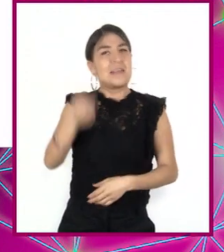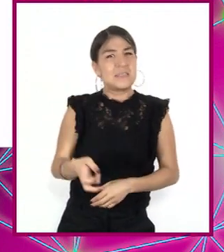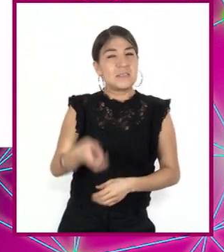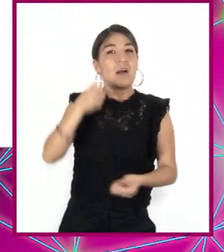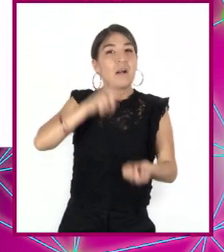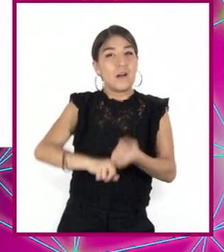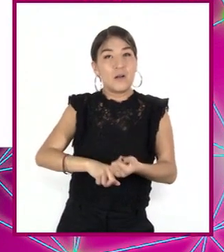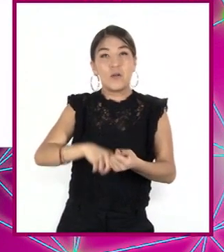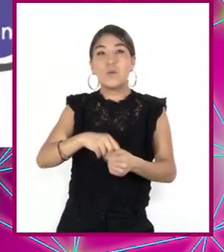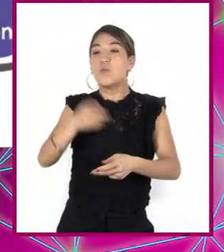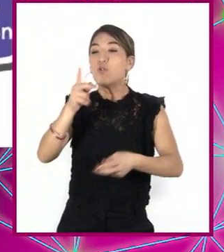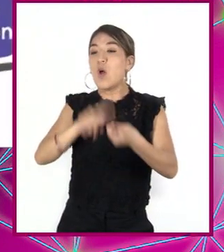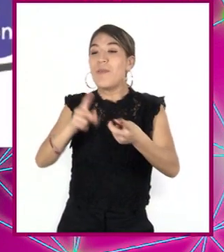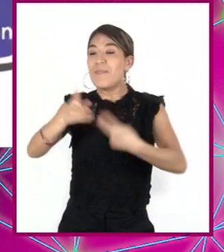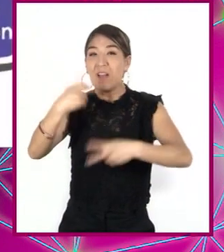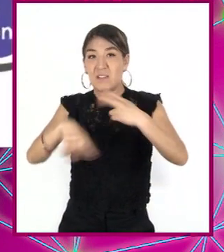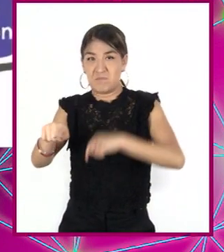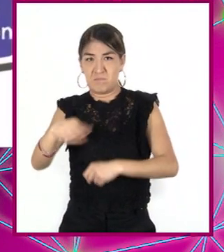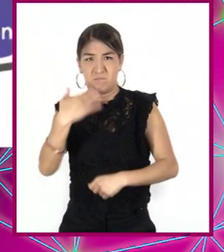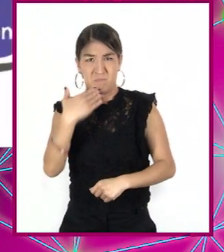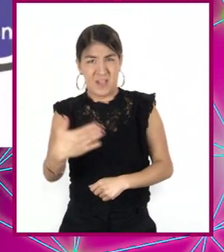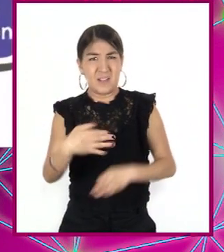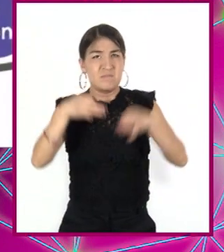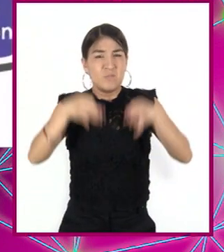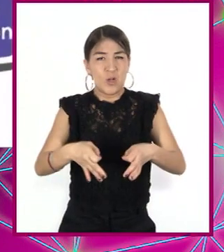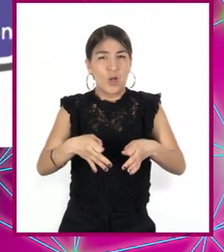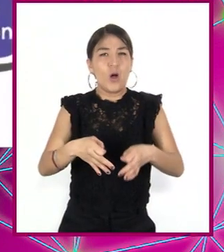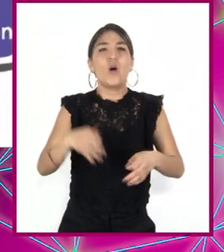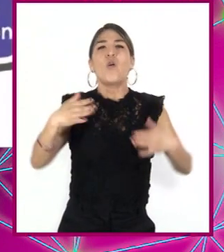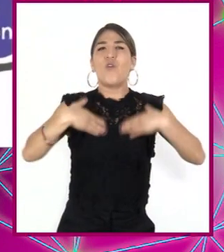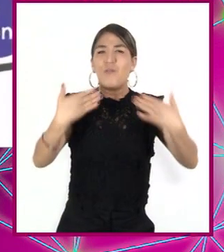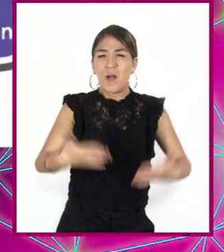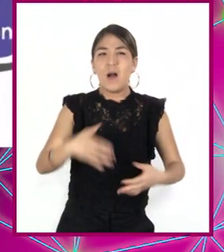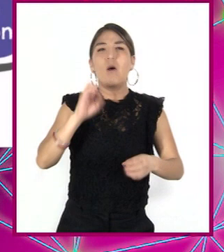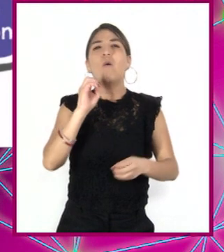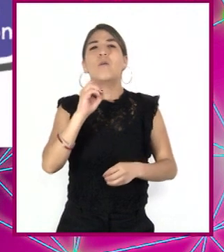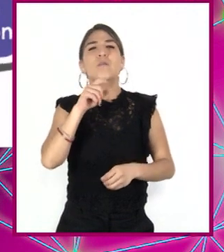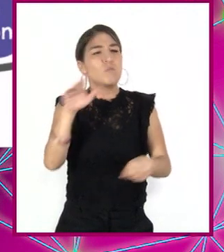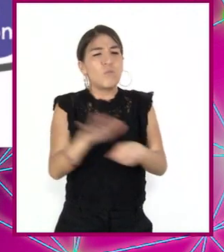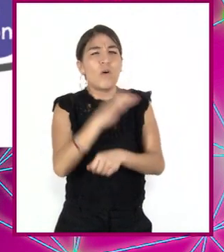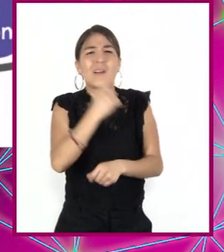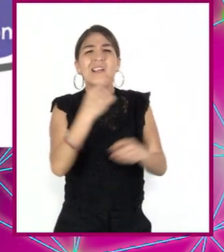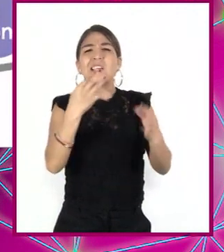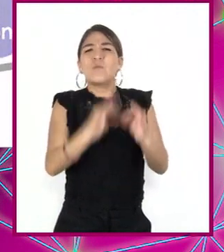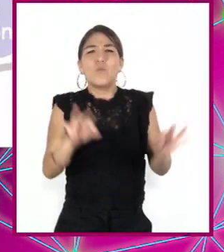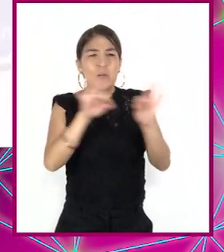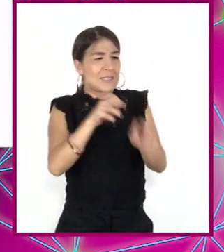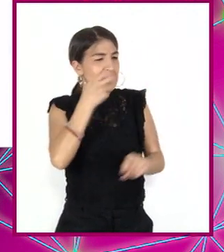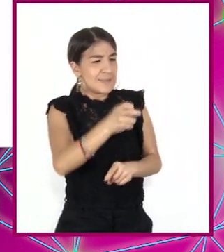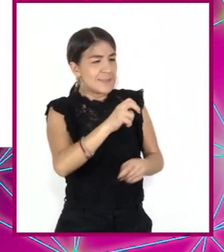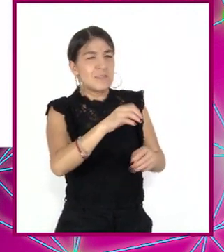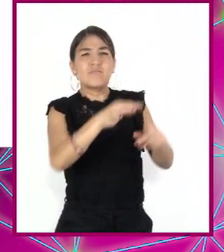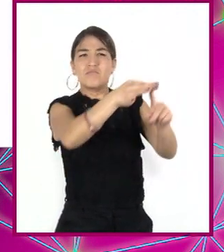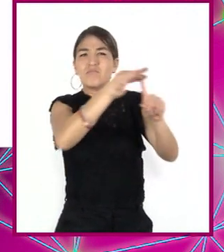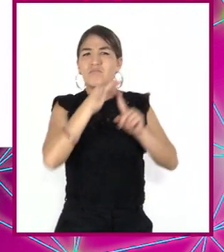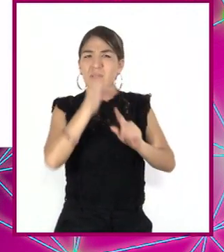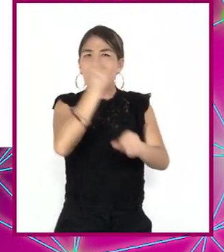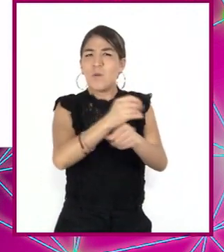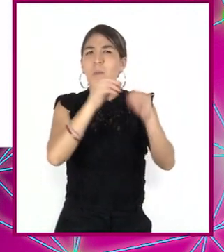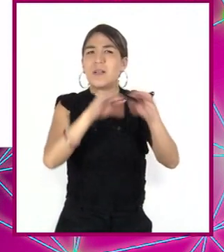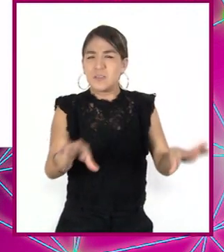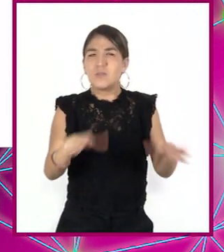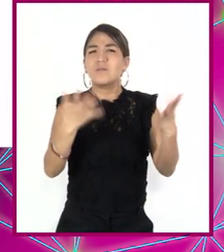es confiable? ¿Por qué razones estoy considerando esa información como relevante? En ocasiones,